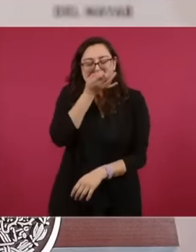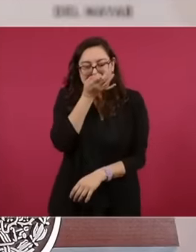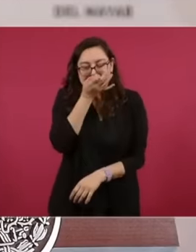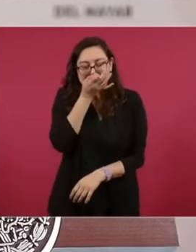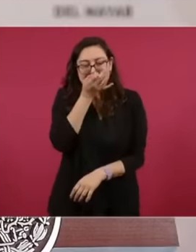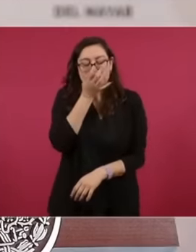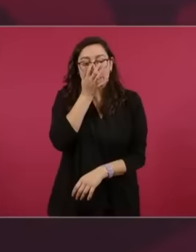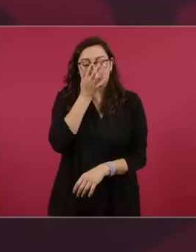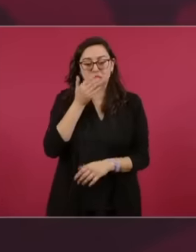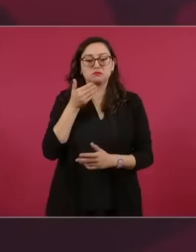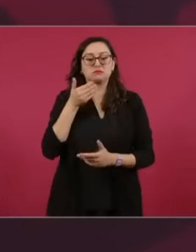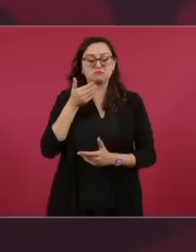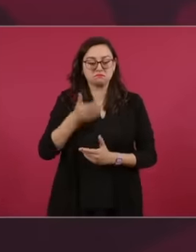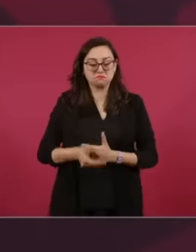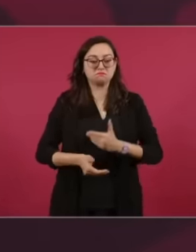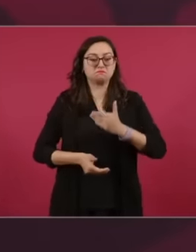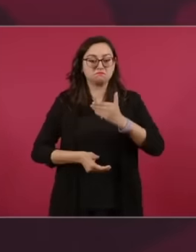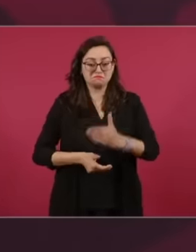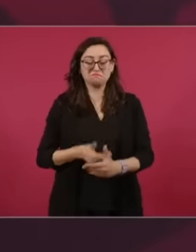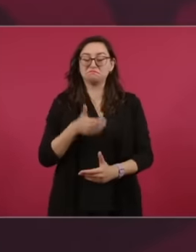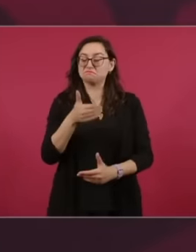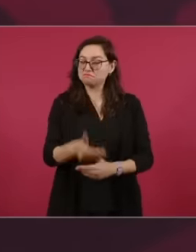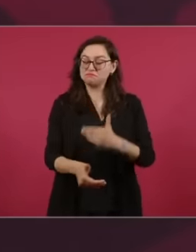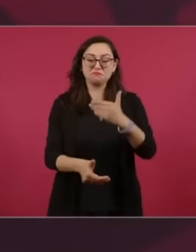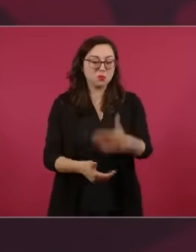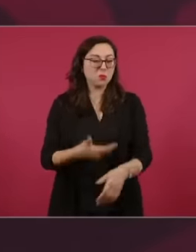Y van las cosas muy bien.